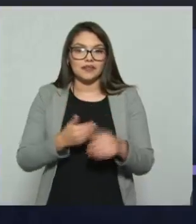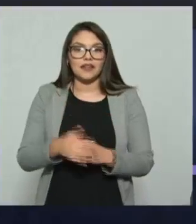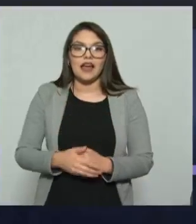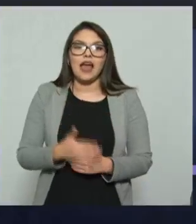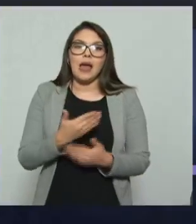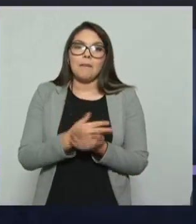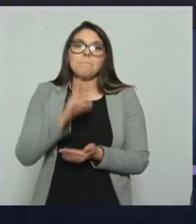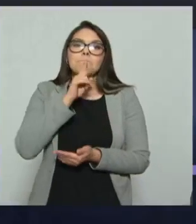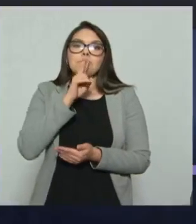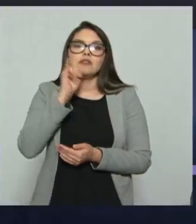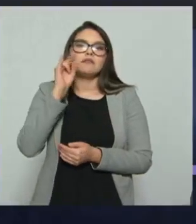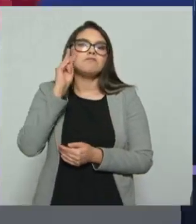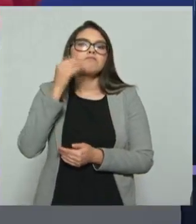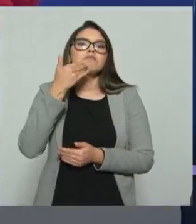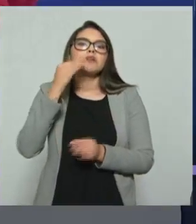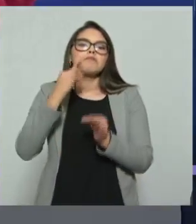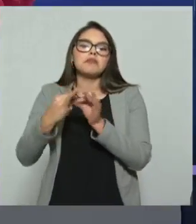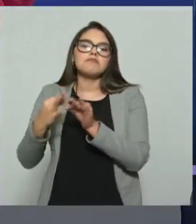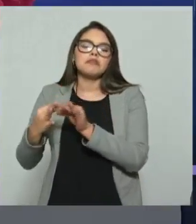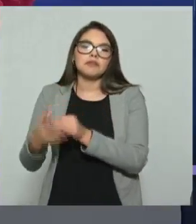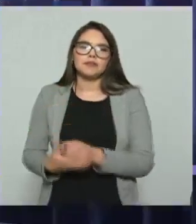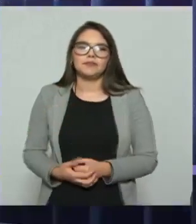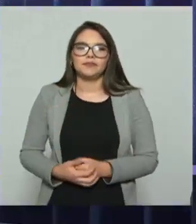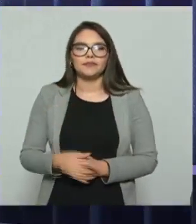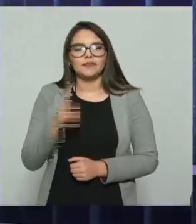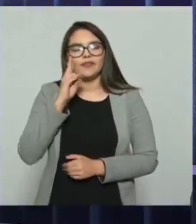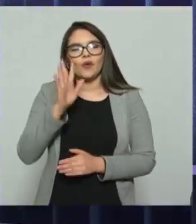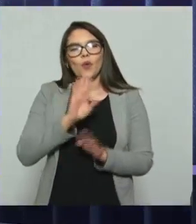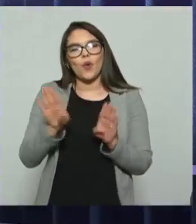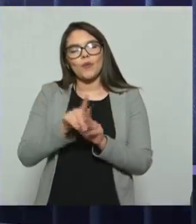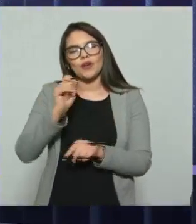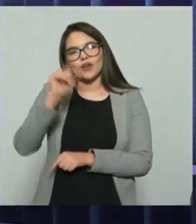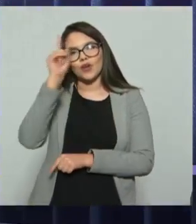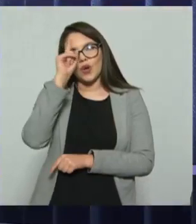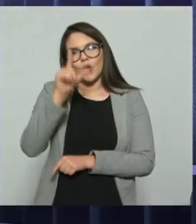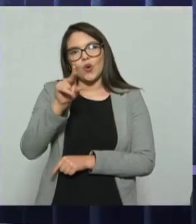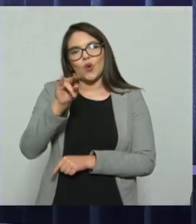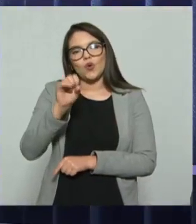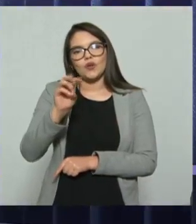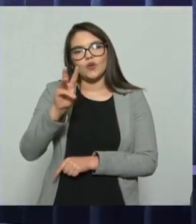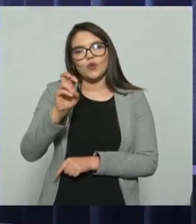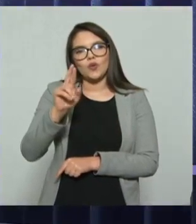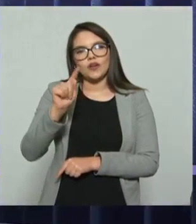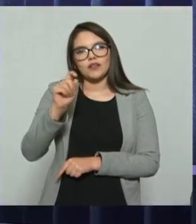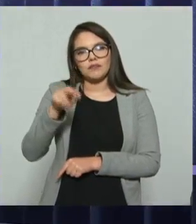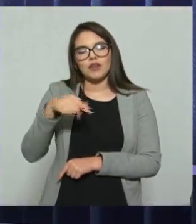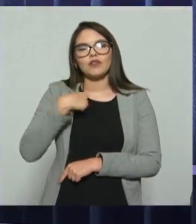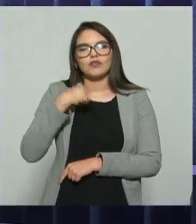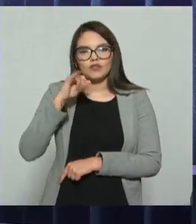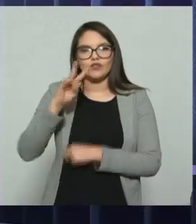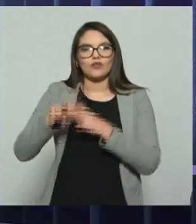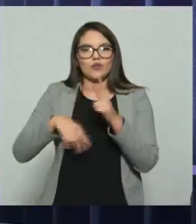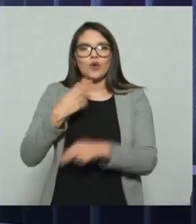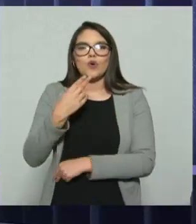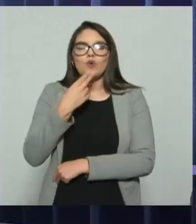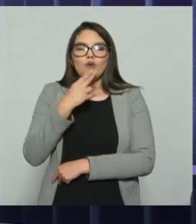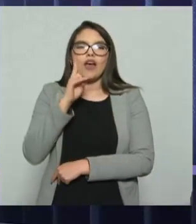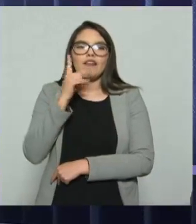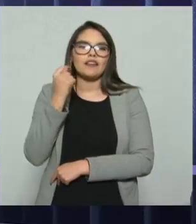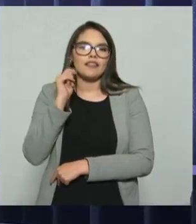son los resultados. Pues bueno, pues ahí ya tiene la receta de Luis Guerman, impresionante, yo sí la voy a usar, por supuesto. A ver,